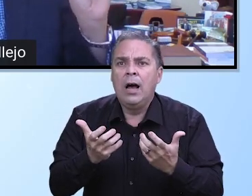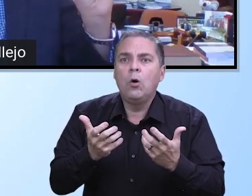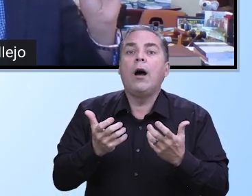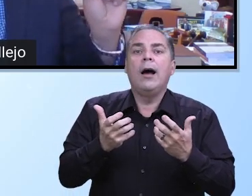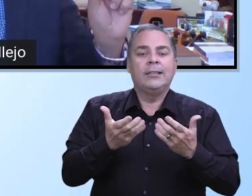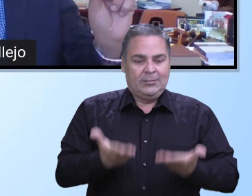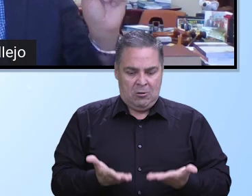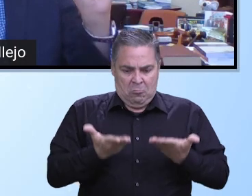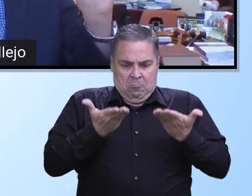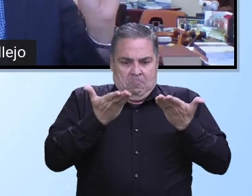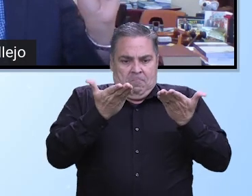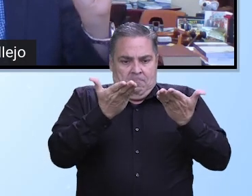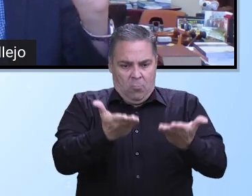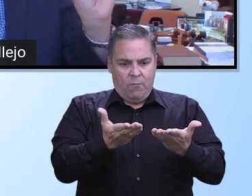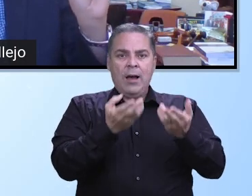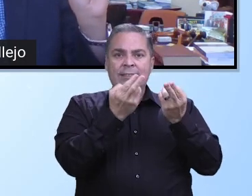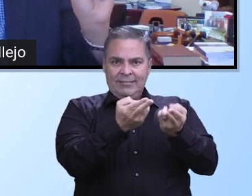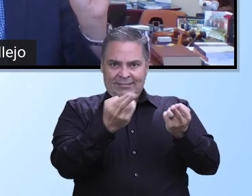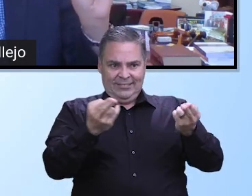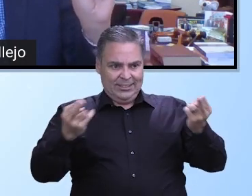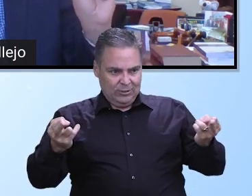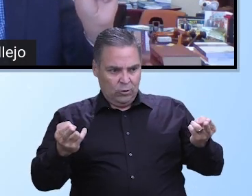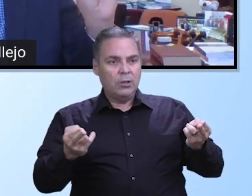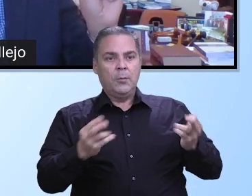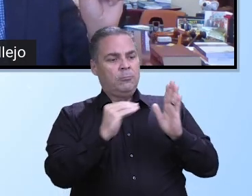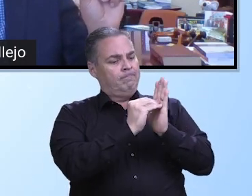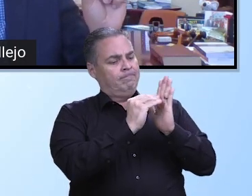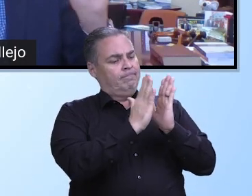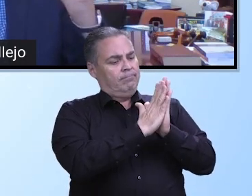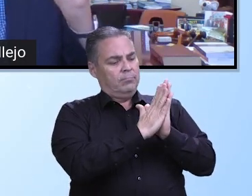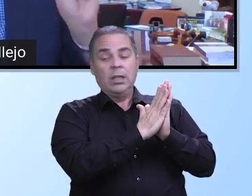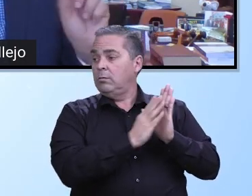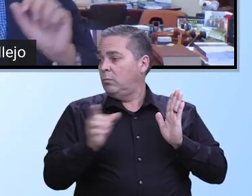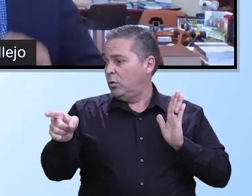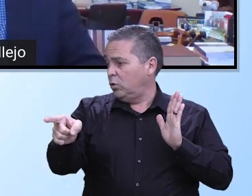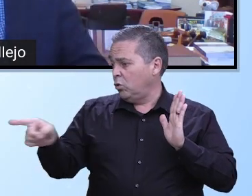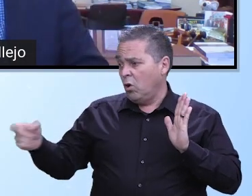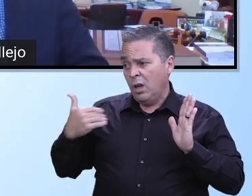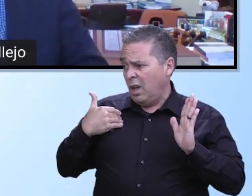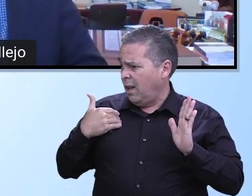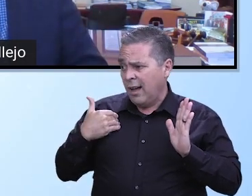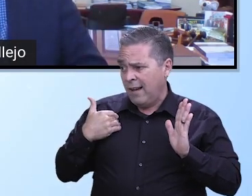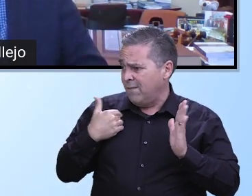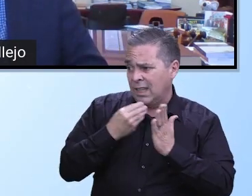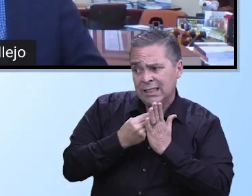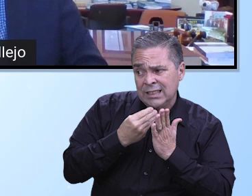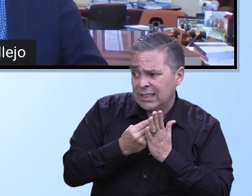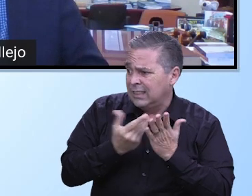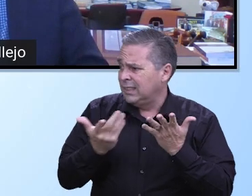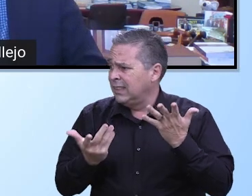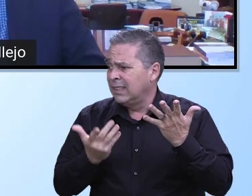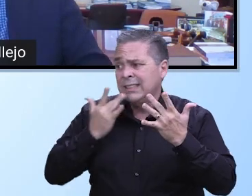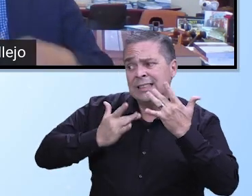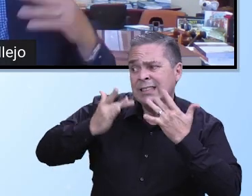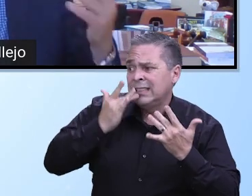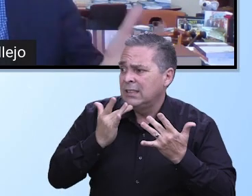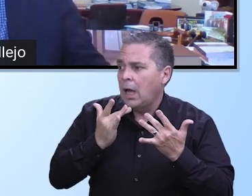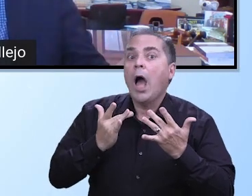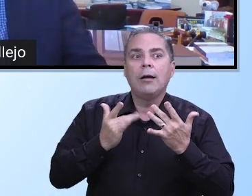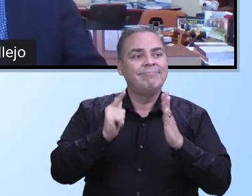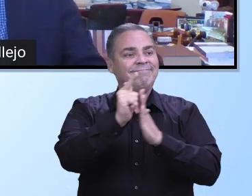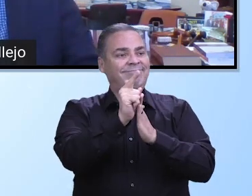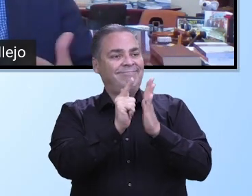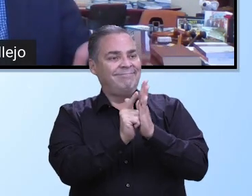importantes, deja en blanco y negro ese derecho de toda persona que no tenga los recursos contar con representación legal en todos estos procesos. Así que esas